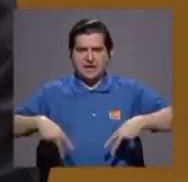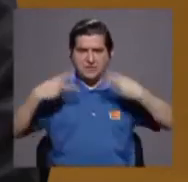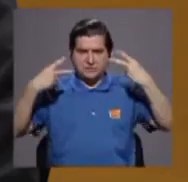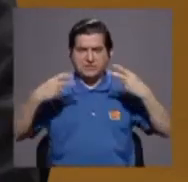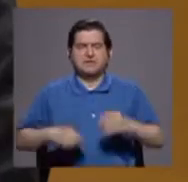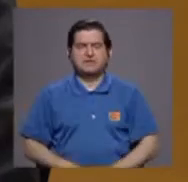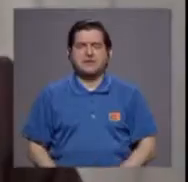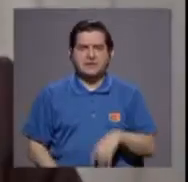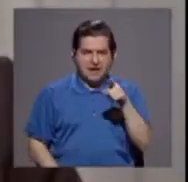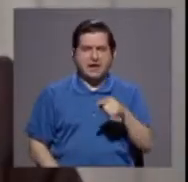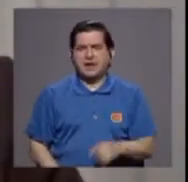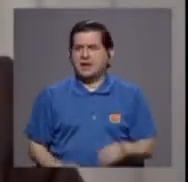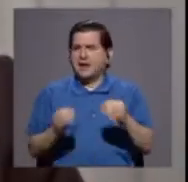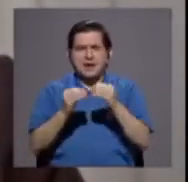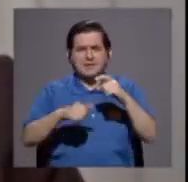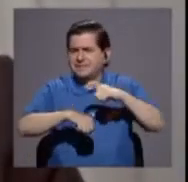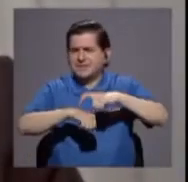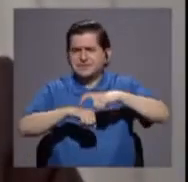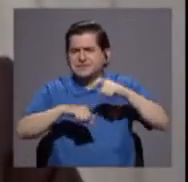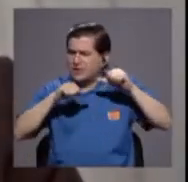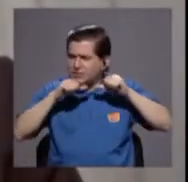Bienvenido, Rodrigo. Cuéntenos, por favor.